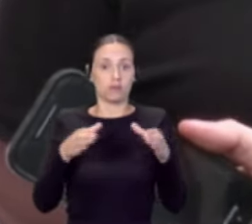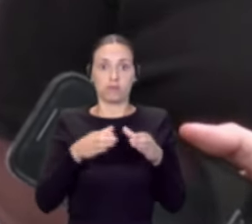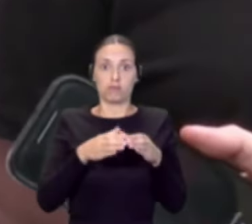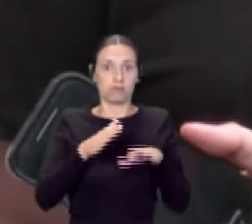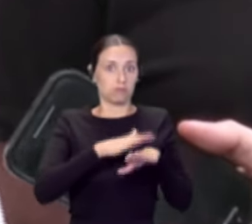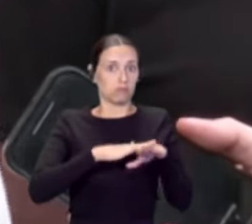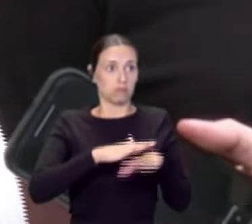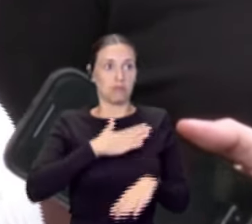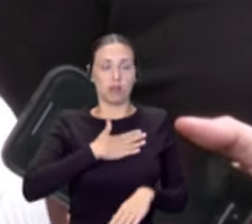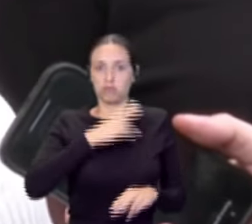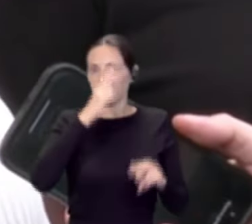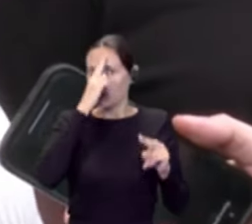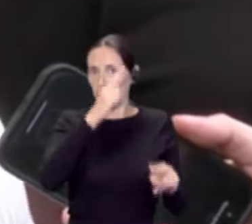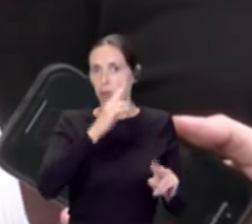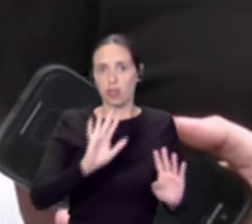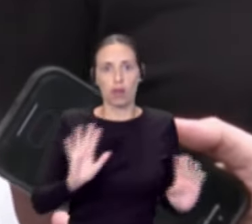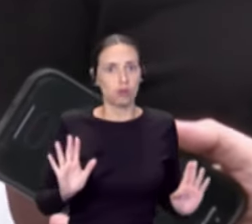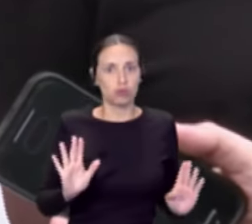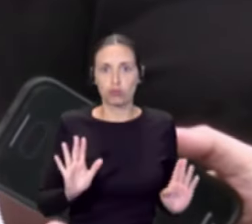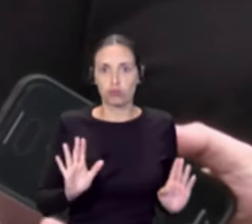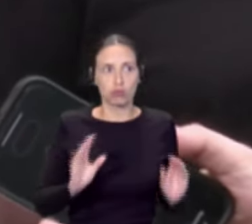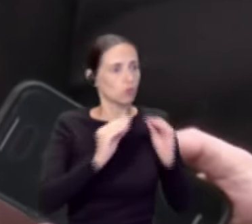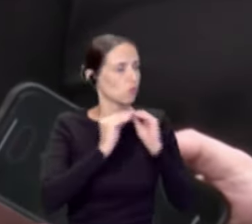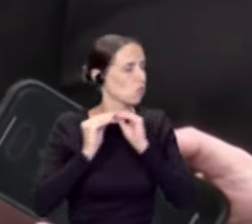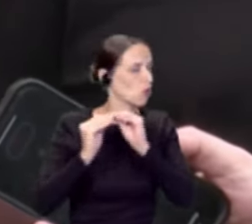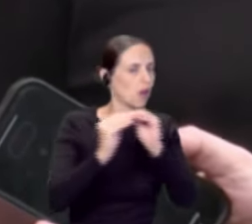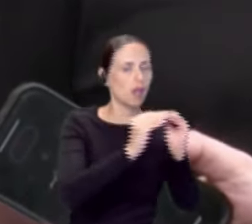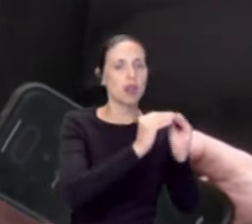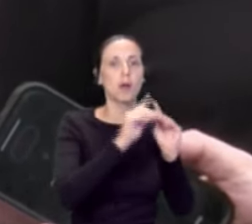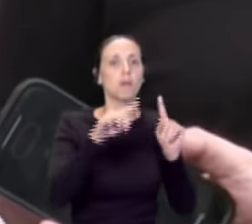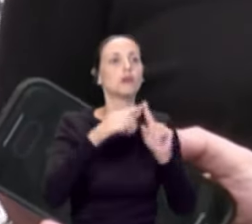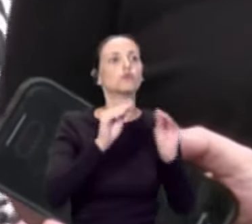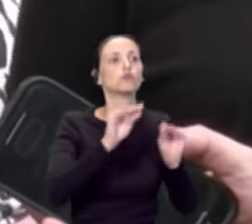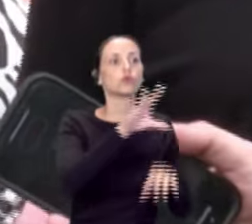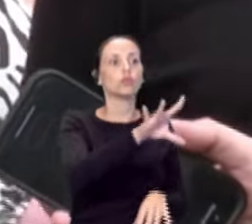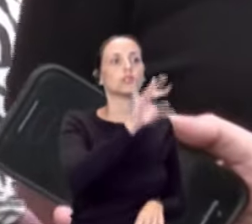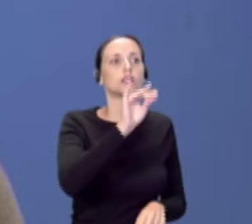respetado, apoyado la decisión que ha tomado el señor Íñigo Errejón.